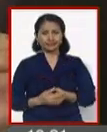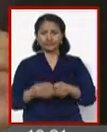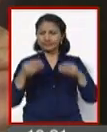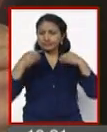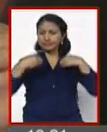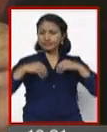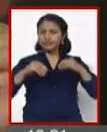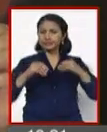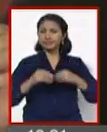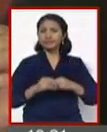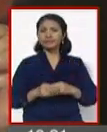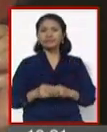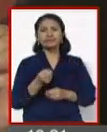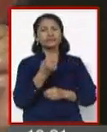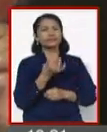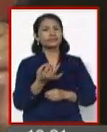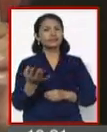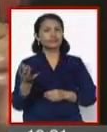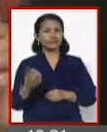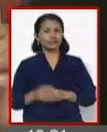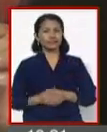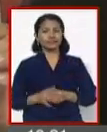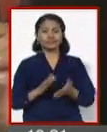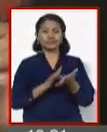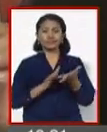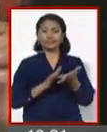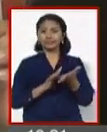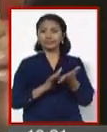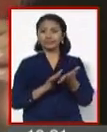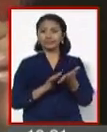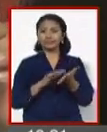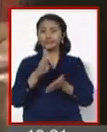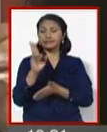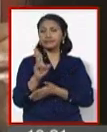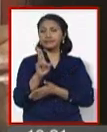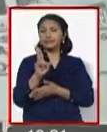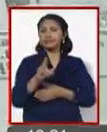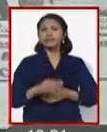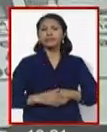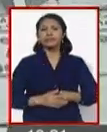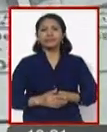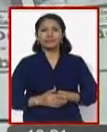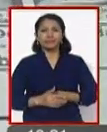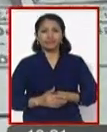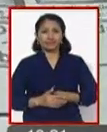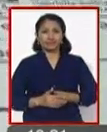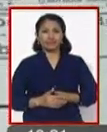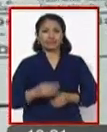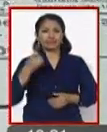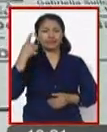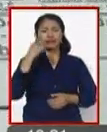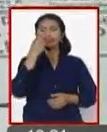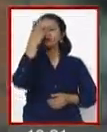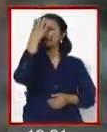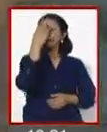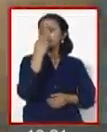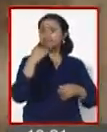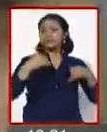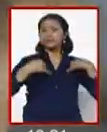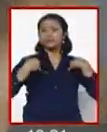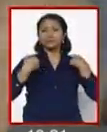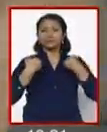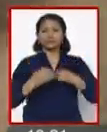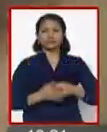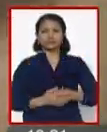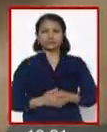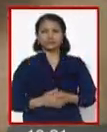que venden a diestra y siniestra estos fármacos que son utilizados para hacer dormir a las